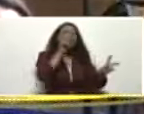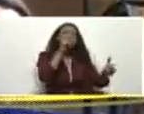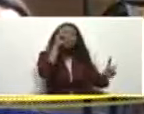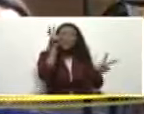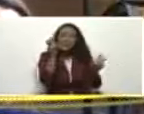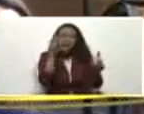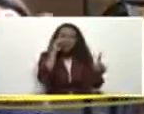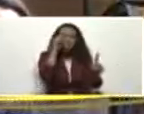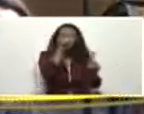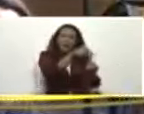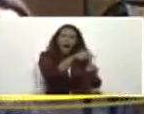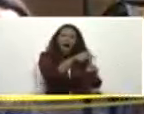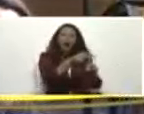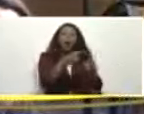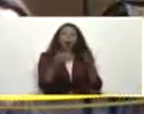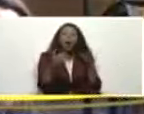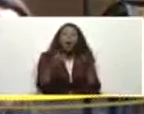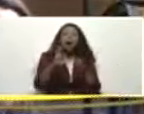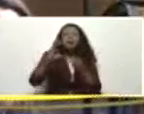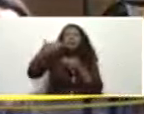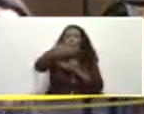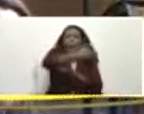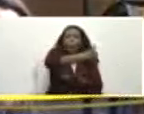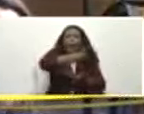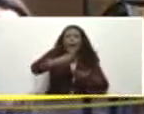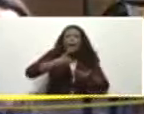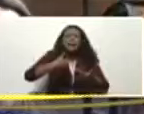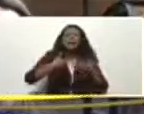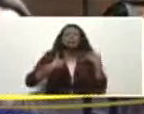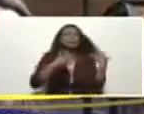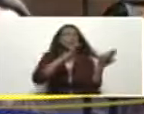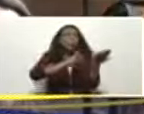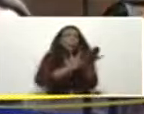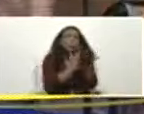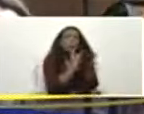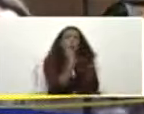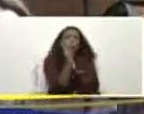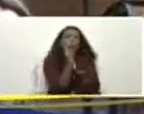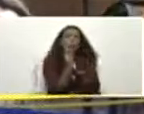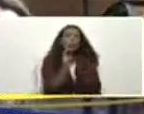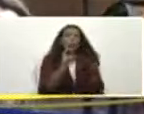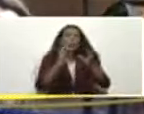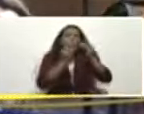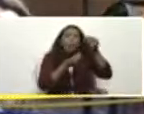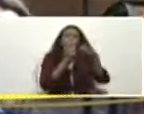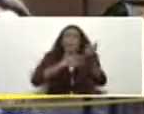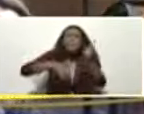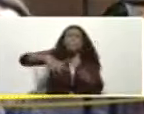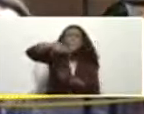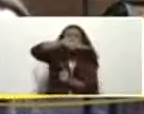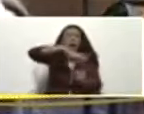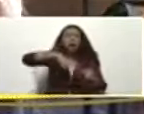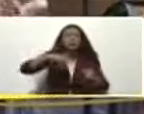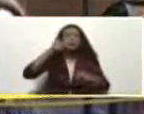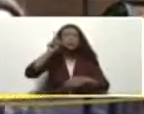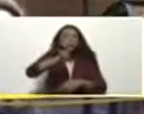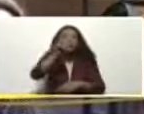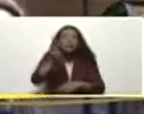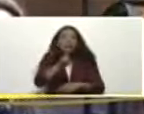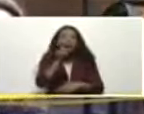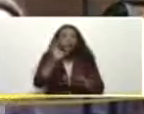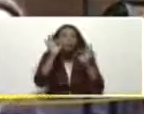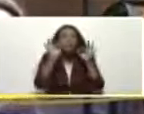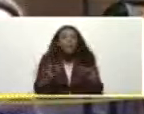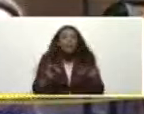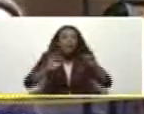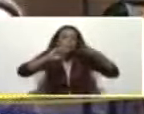con secuestro de carbono en sistemas agroproductivos bajo manejo agroecológico y convencional, usando